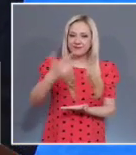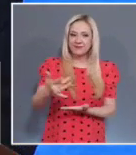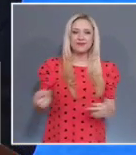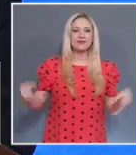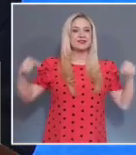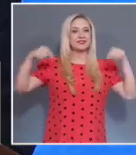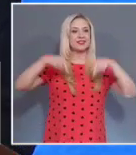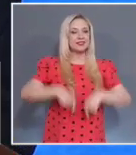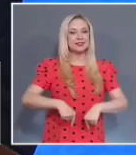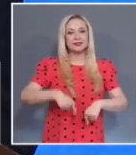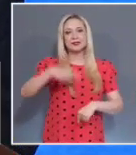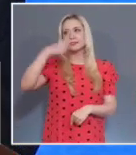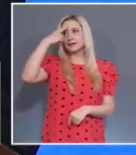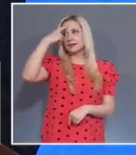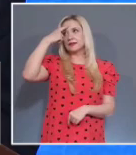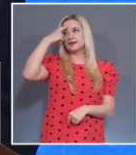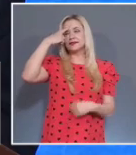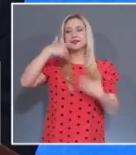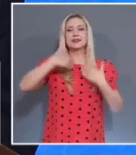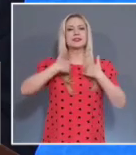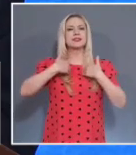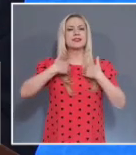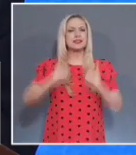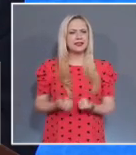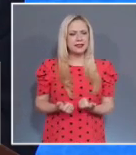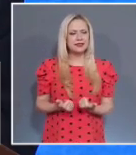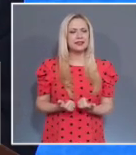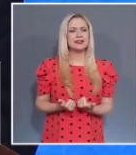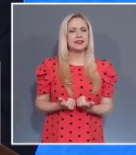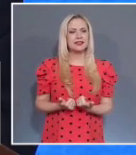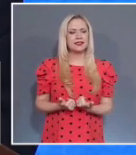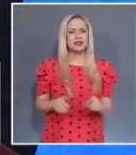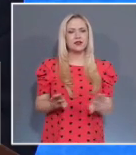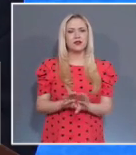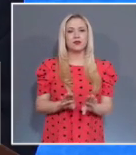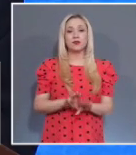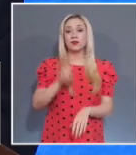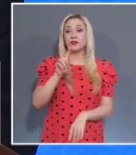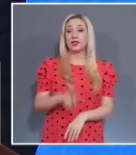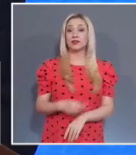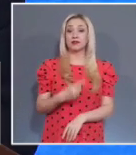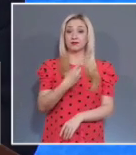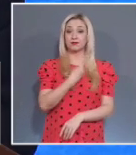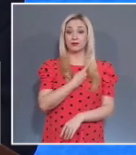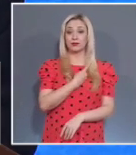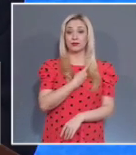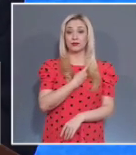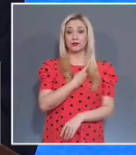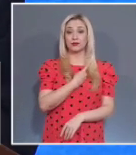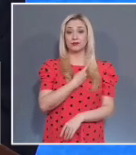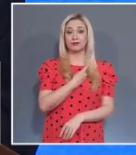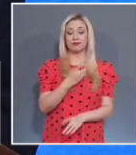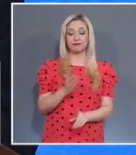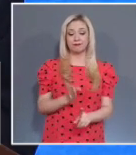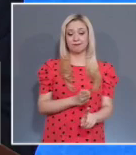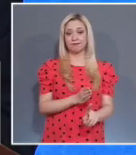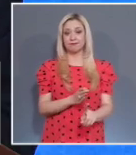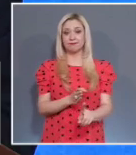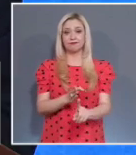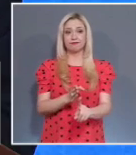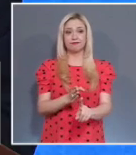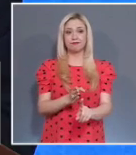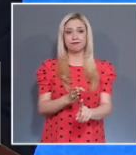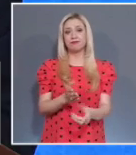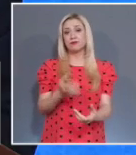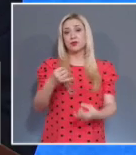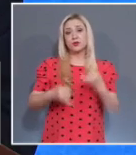emprender, paradójicamente, el camino de la soledad. No me es ajeno, porque el juzgador siempre está solo al tomar